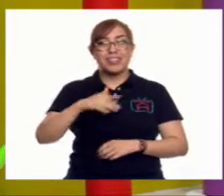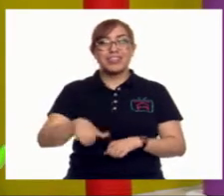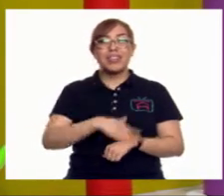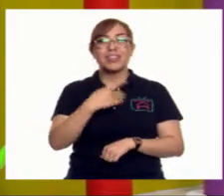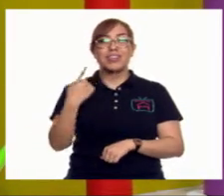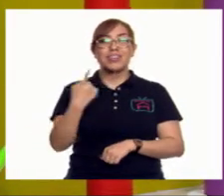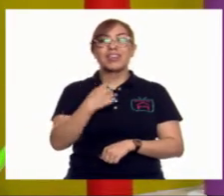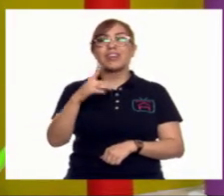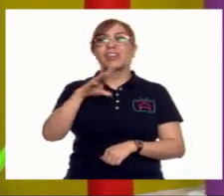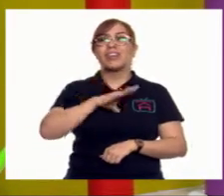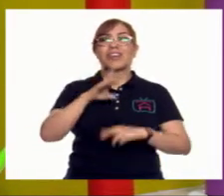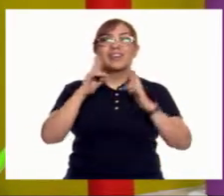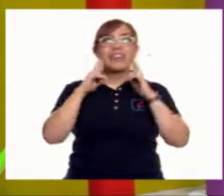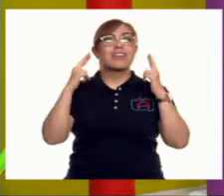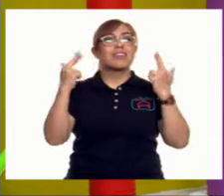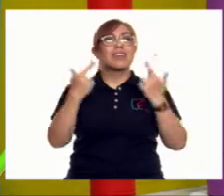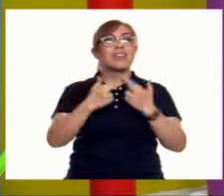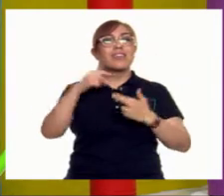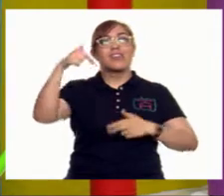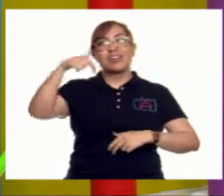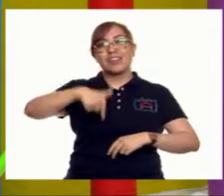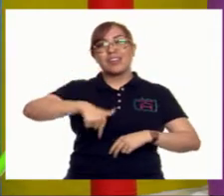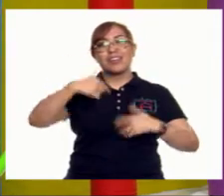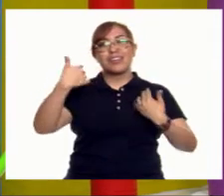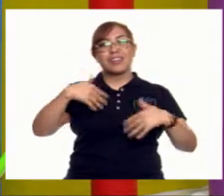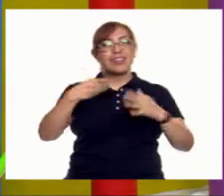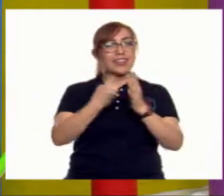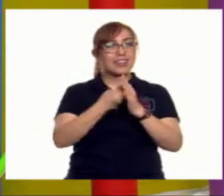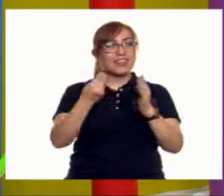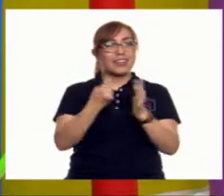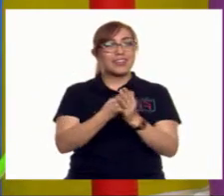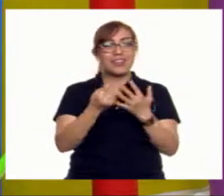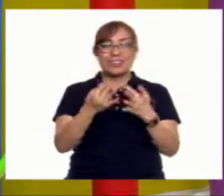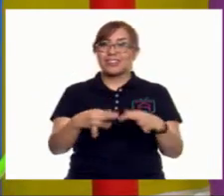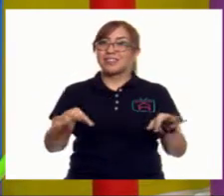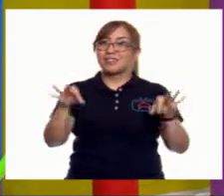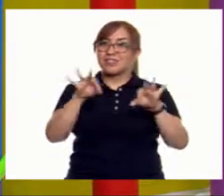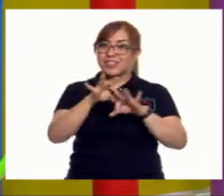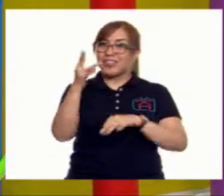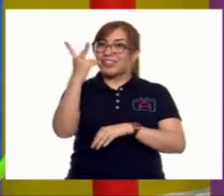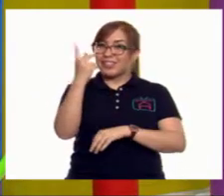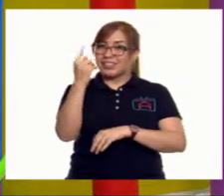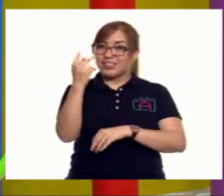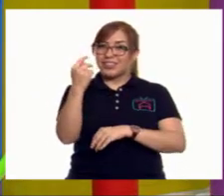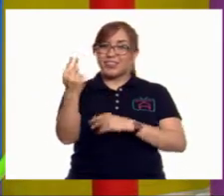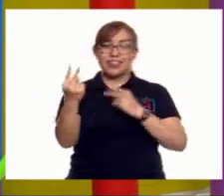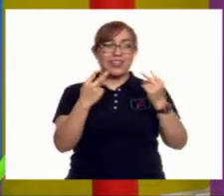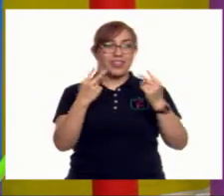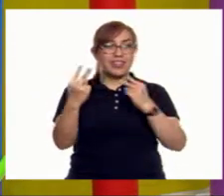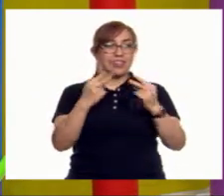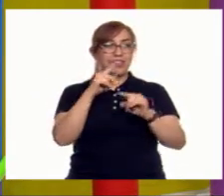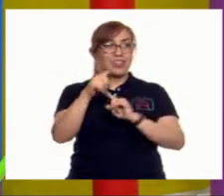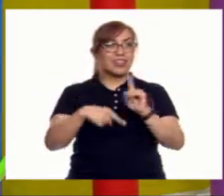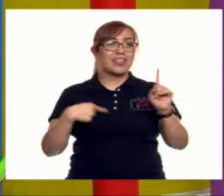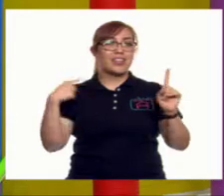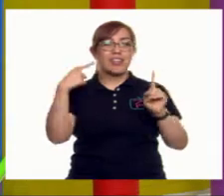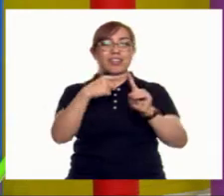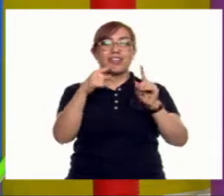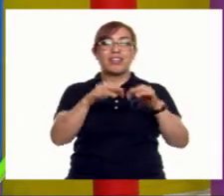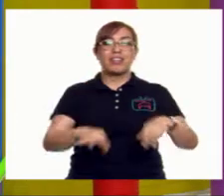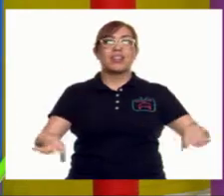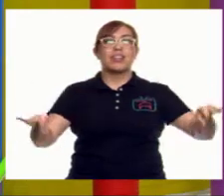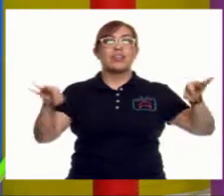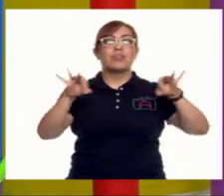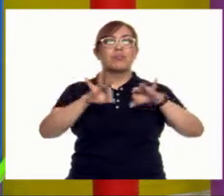académica realizada en esta aula magna de nuestro campus televisivo con el supremo fin de